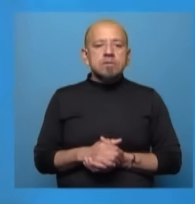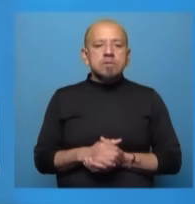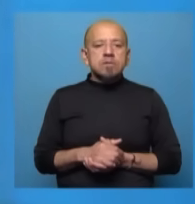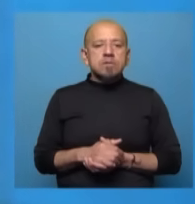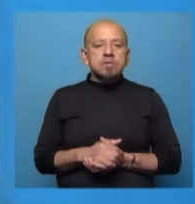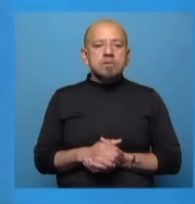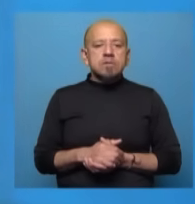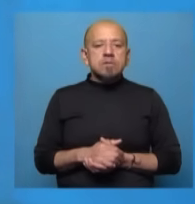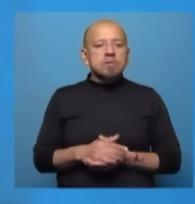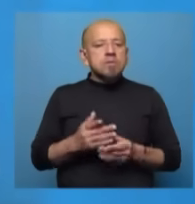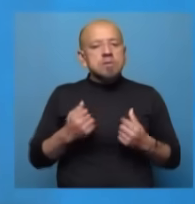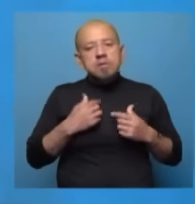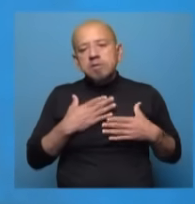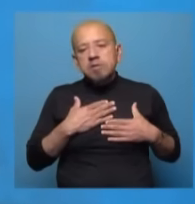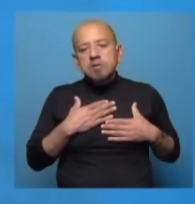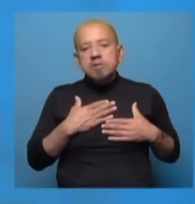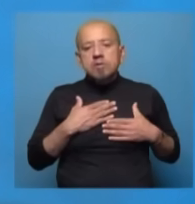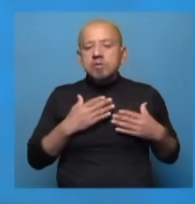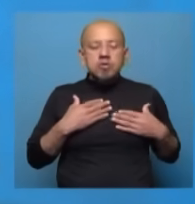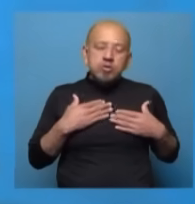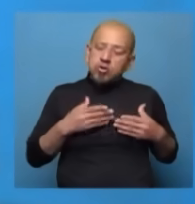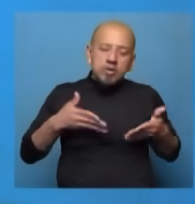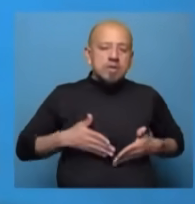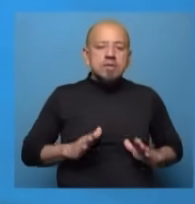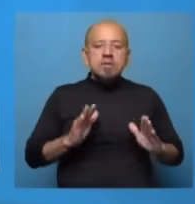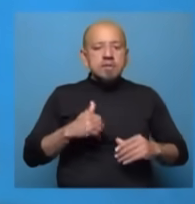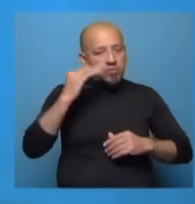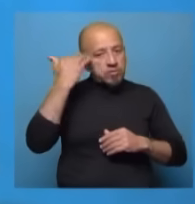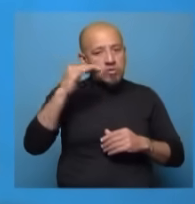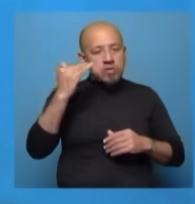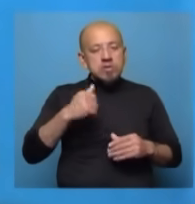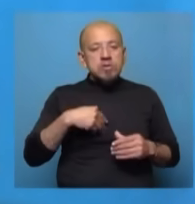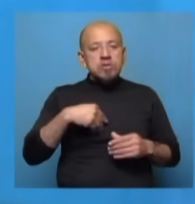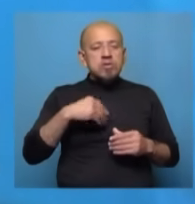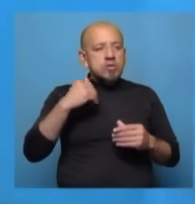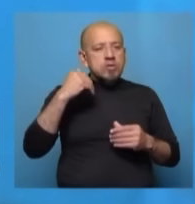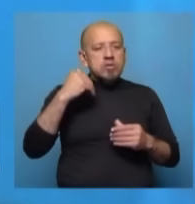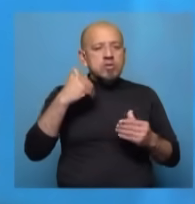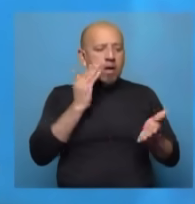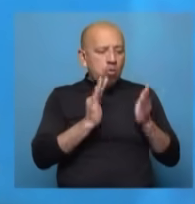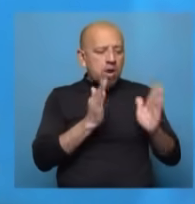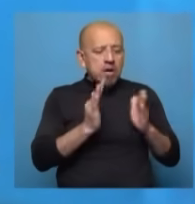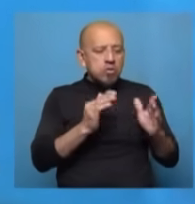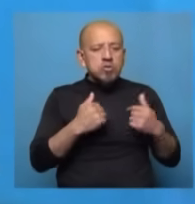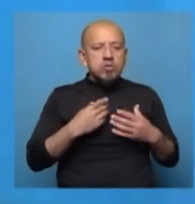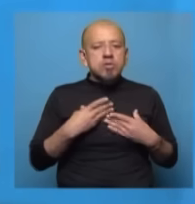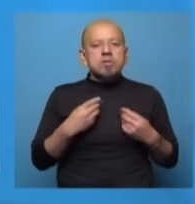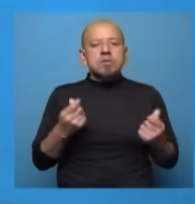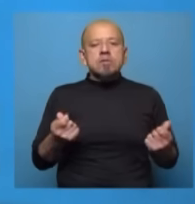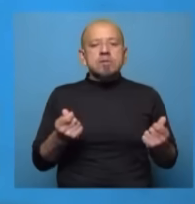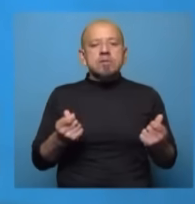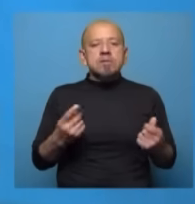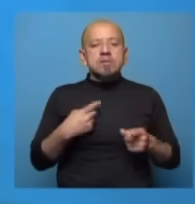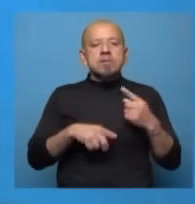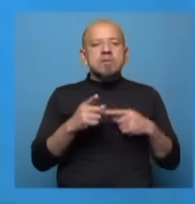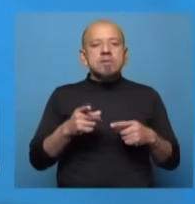Eh Yo nací para ser abogada nací para ser profesora Siento que estoy en el lugar que tengo que estar y siento que si alguien